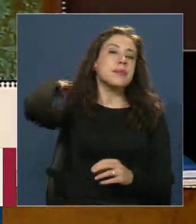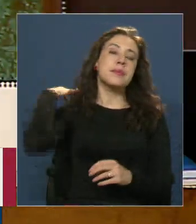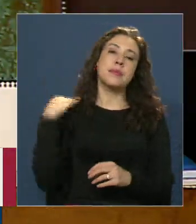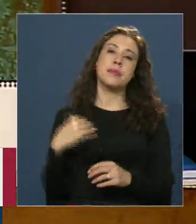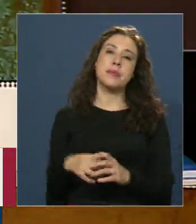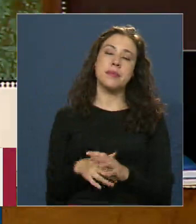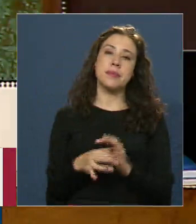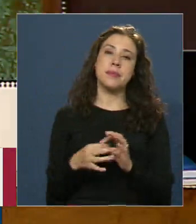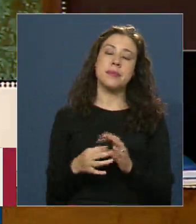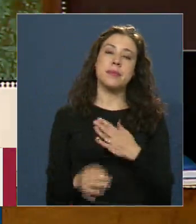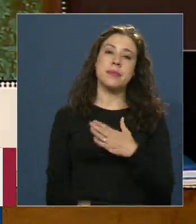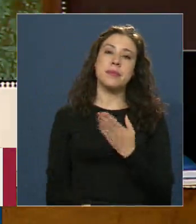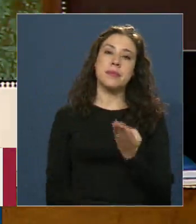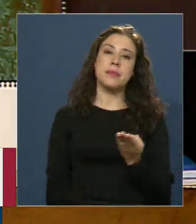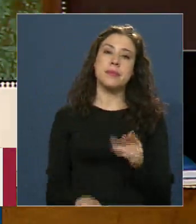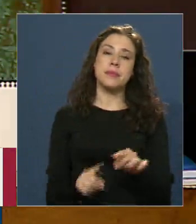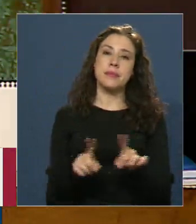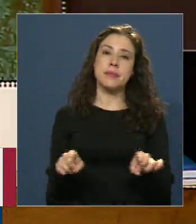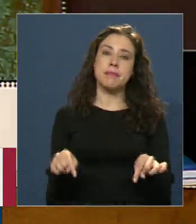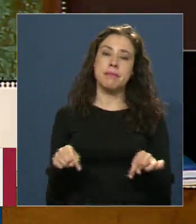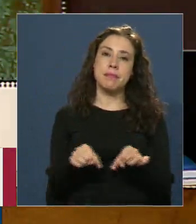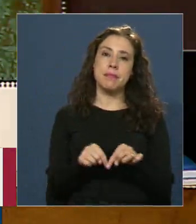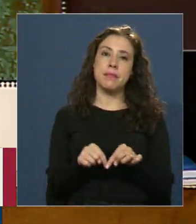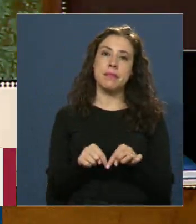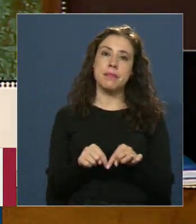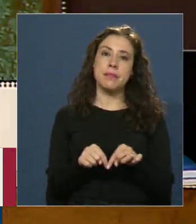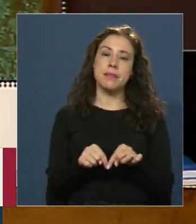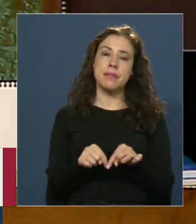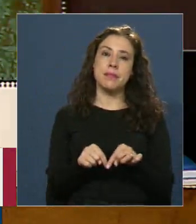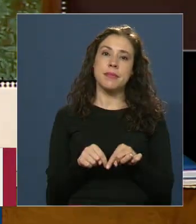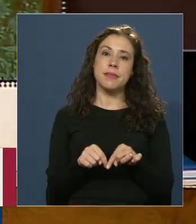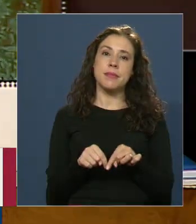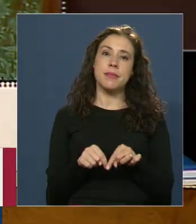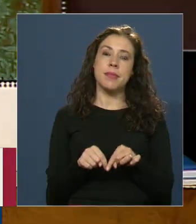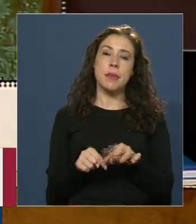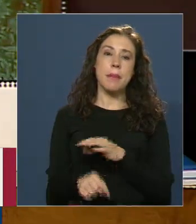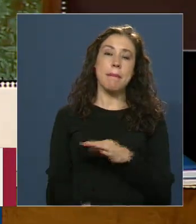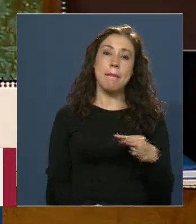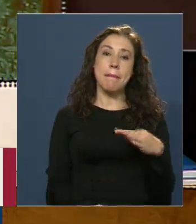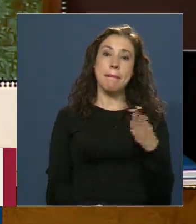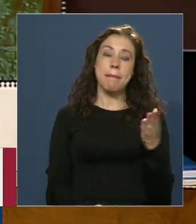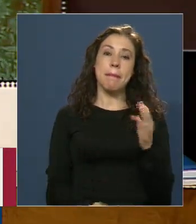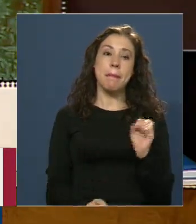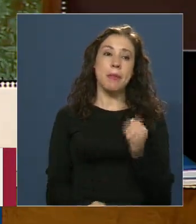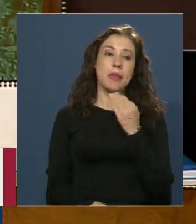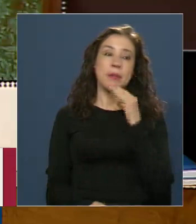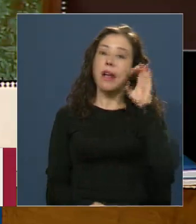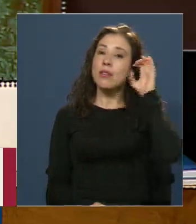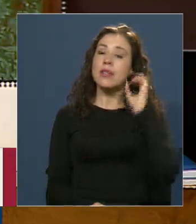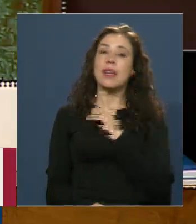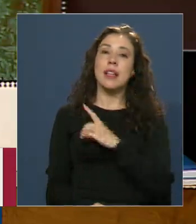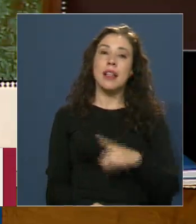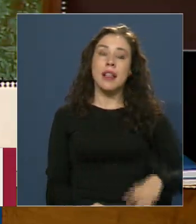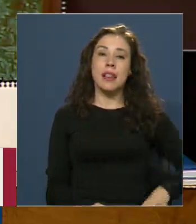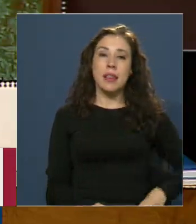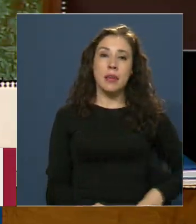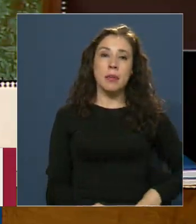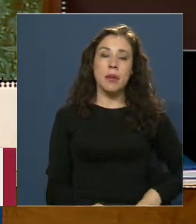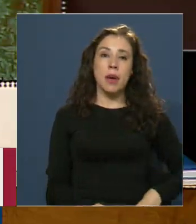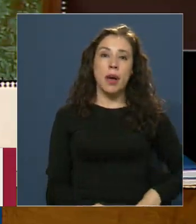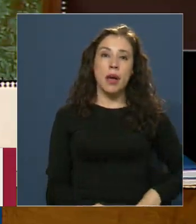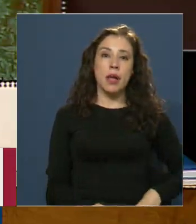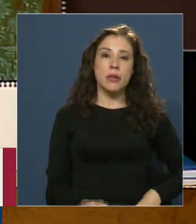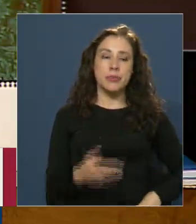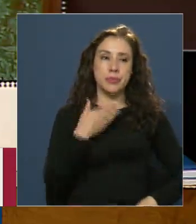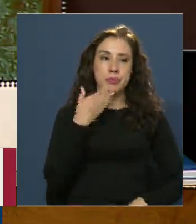Quisiera pedirle a la sala, en particular al ministro que se encuentre presente en ella, que pudiéramos también escuchar a los diputados que están haciendo